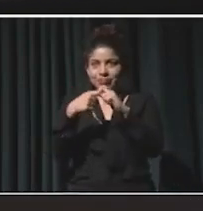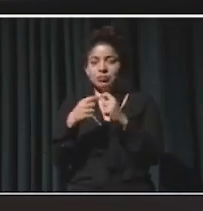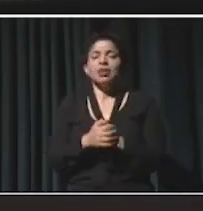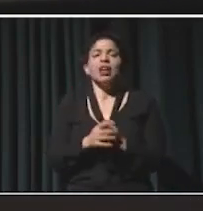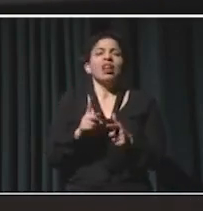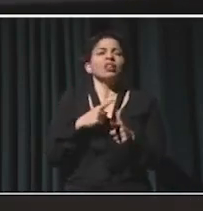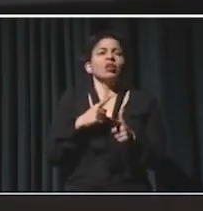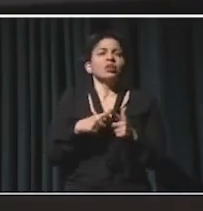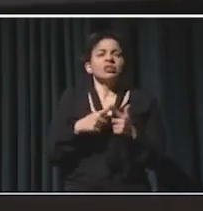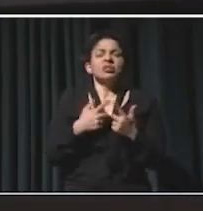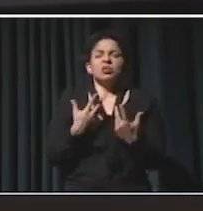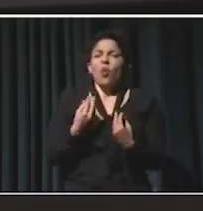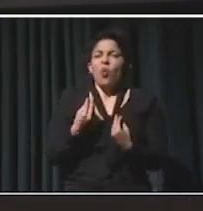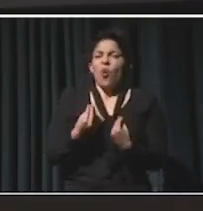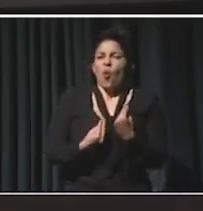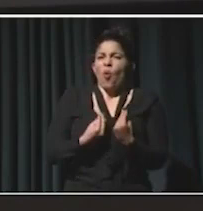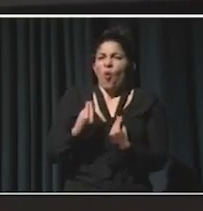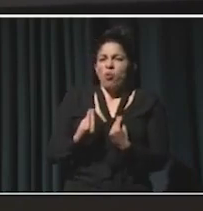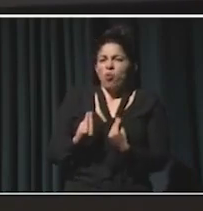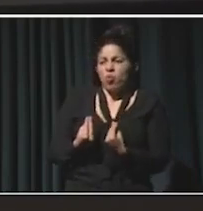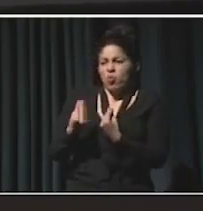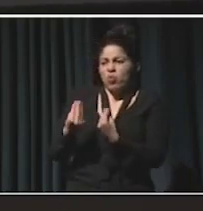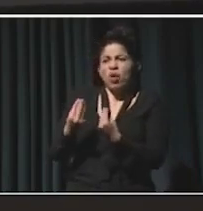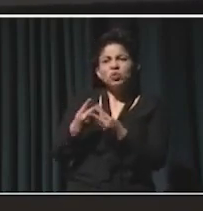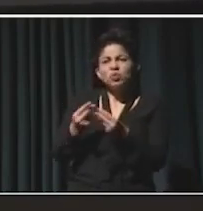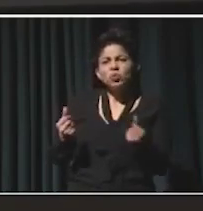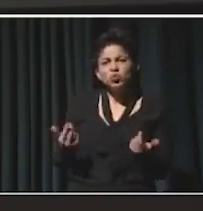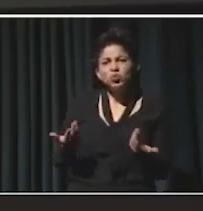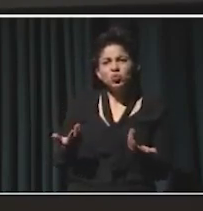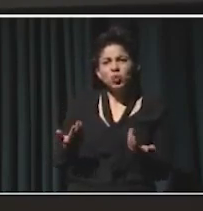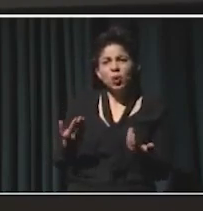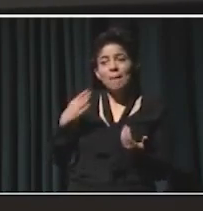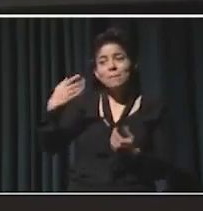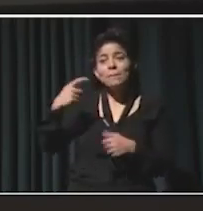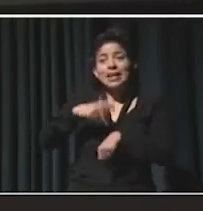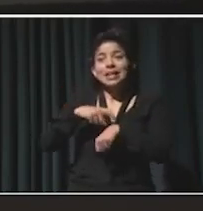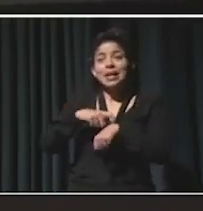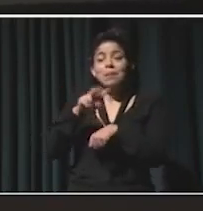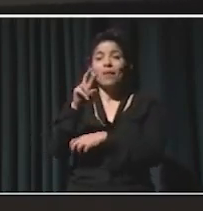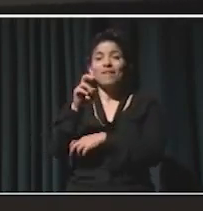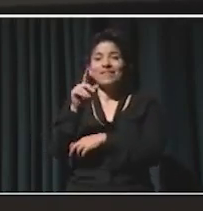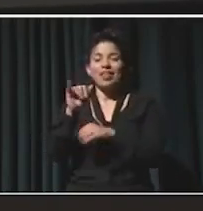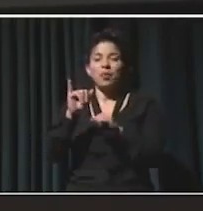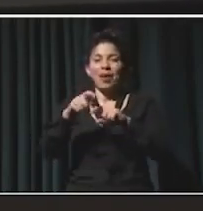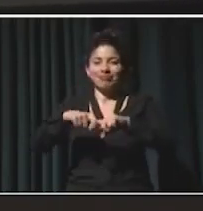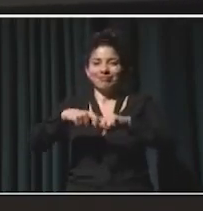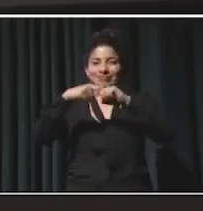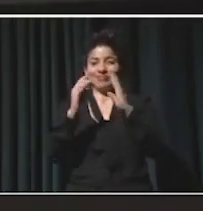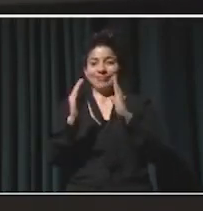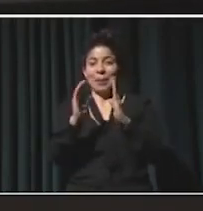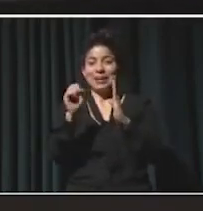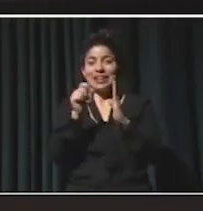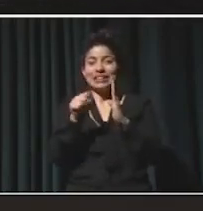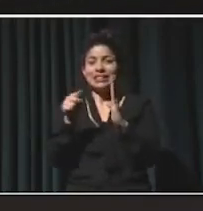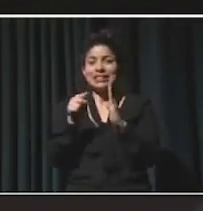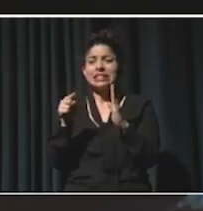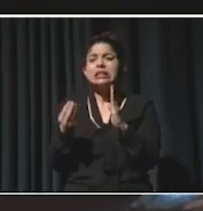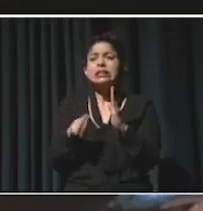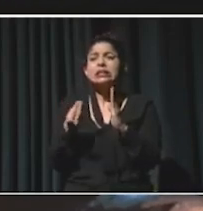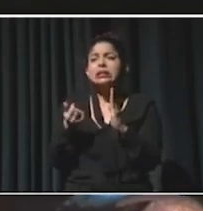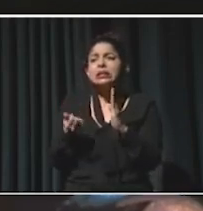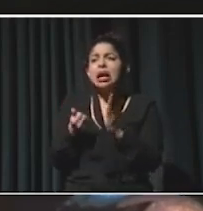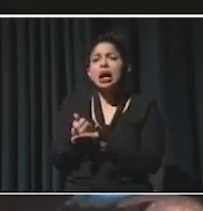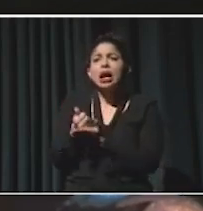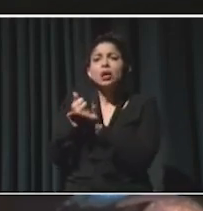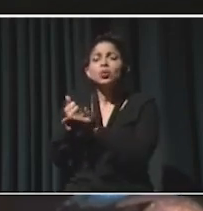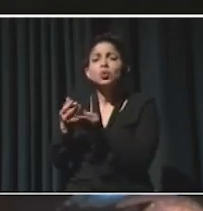¿Cómo generar una solución para la época de veda? ¿Cómo llevarle una esperanza